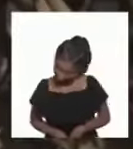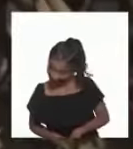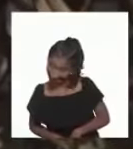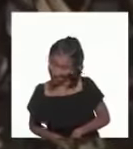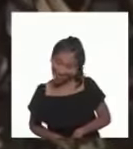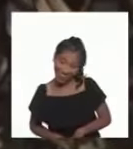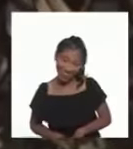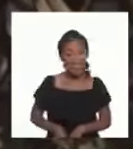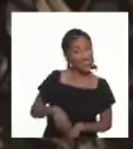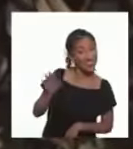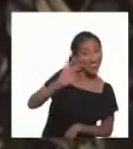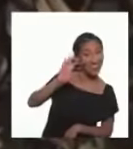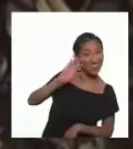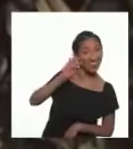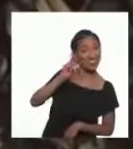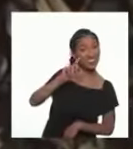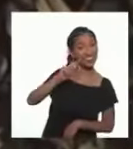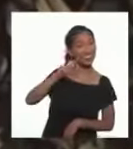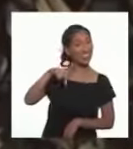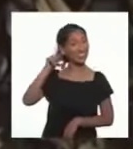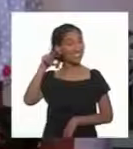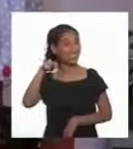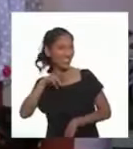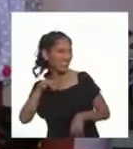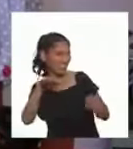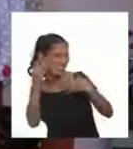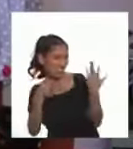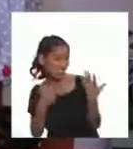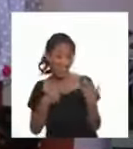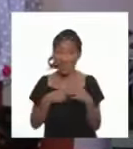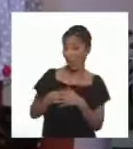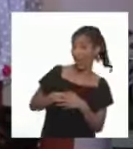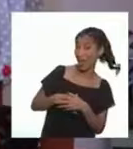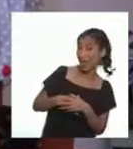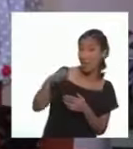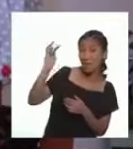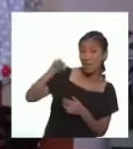¡Hola, Calcetín! ¿Qué haces? ¡Martina!